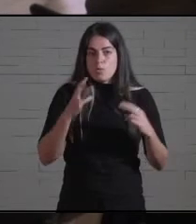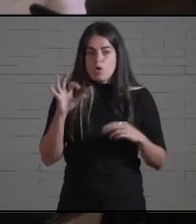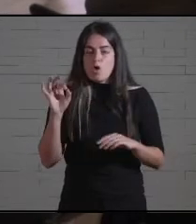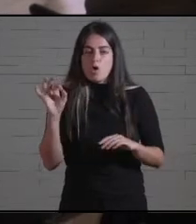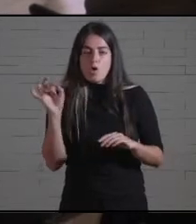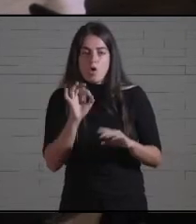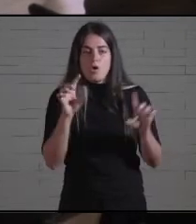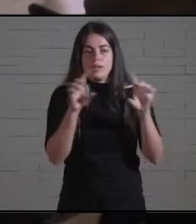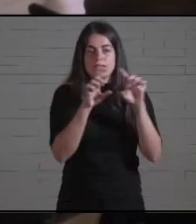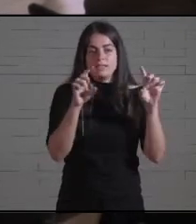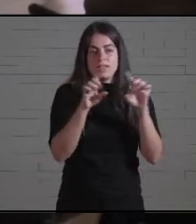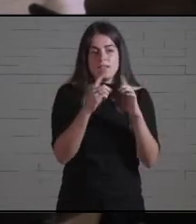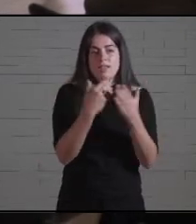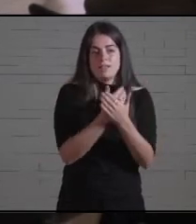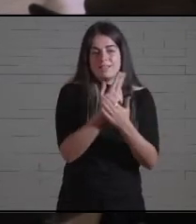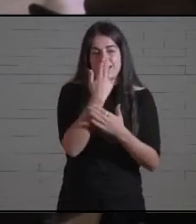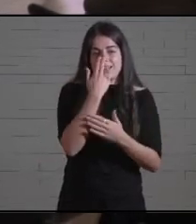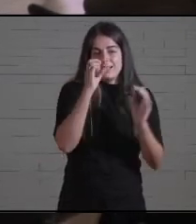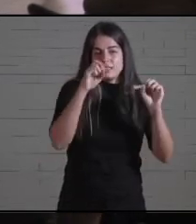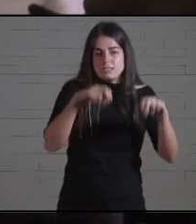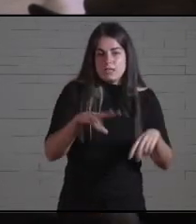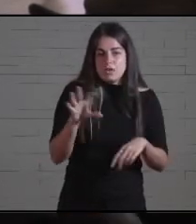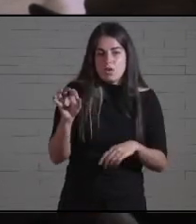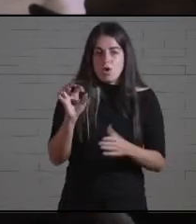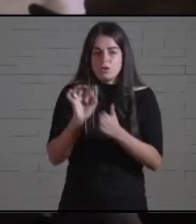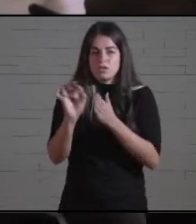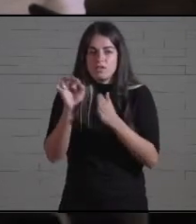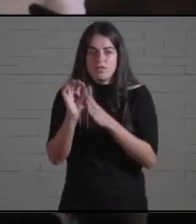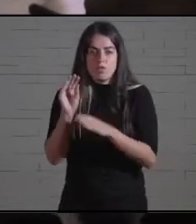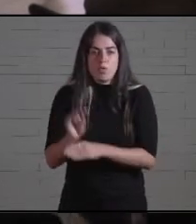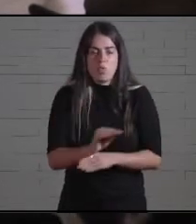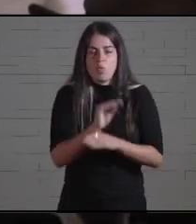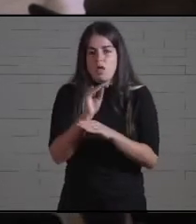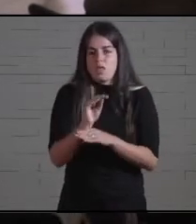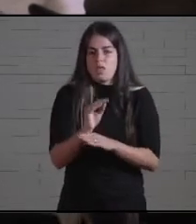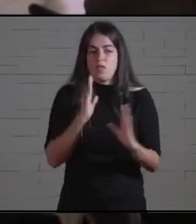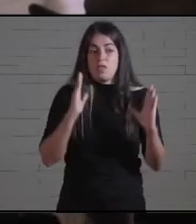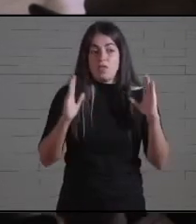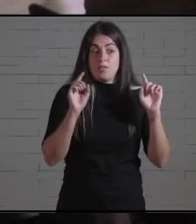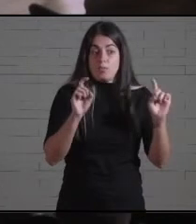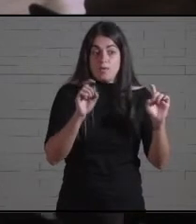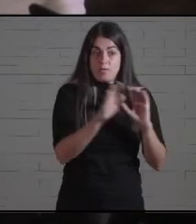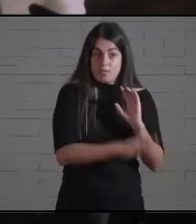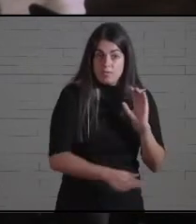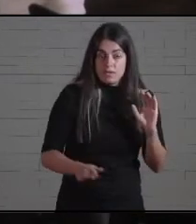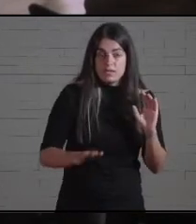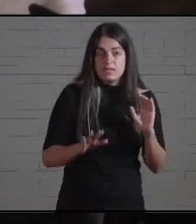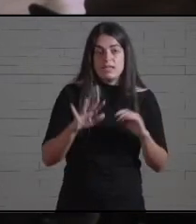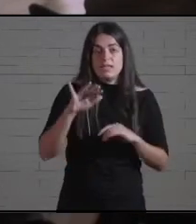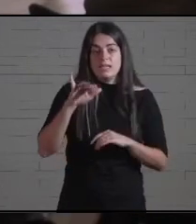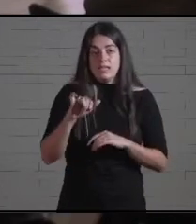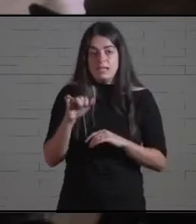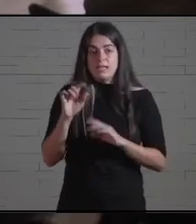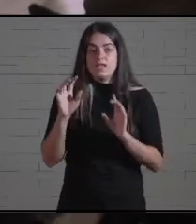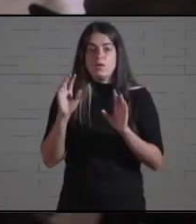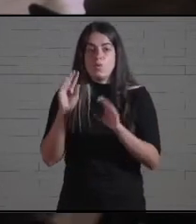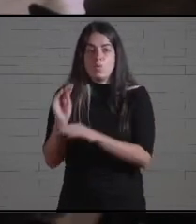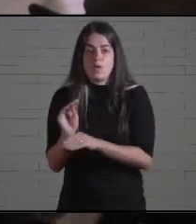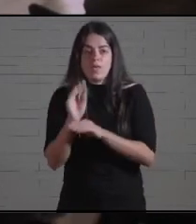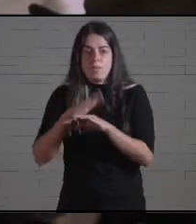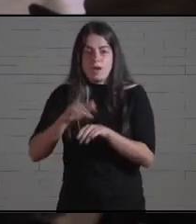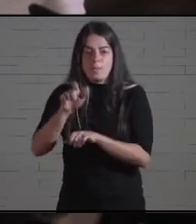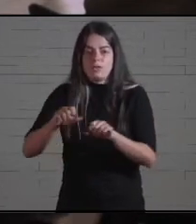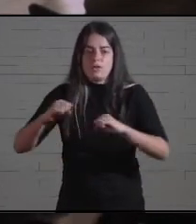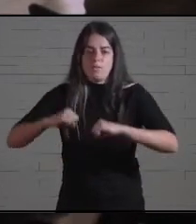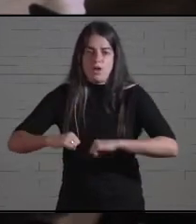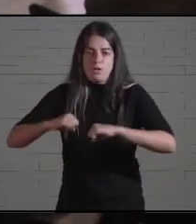no lucrativas de todos los servicios de cuidado, educación infantil y cuidados a los mayores.